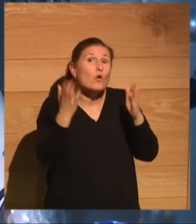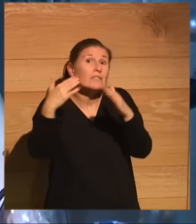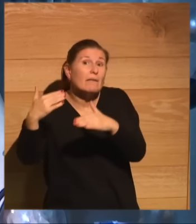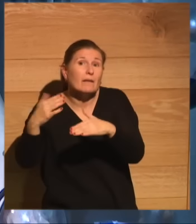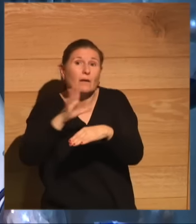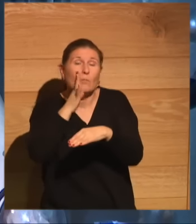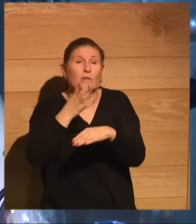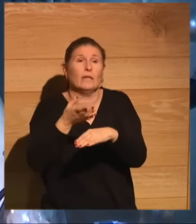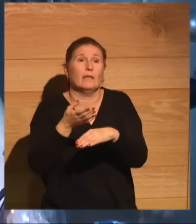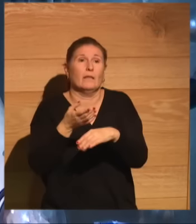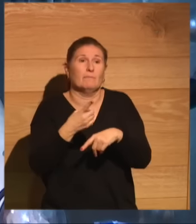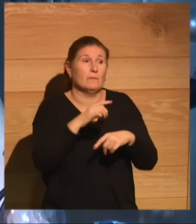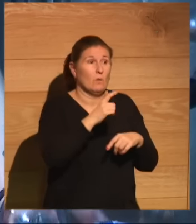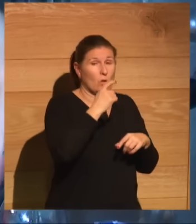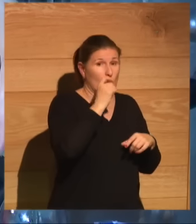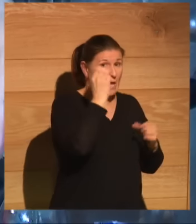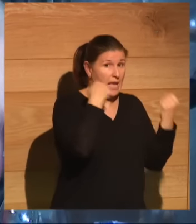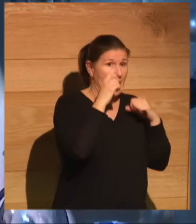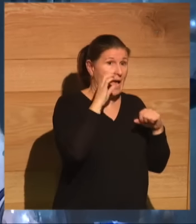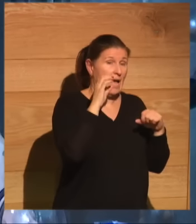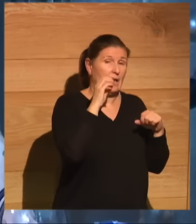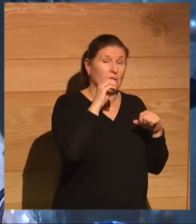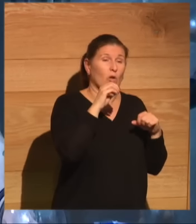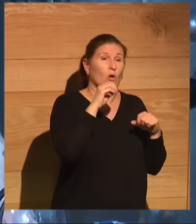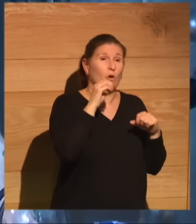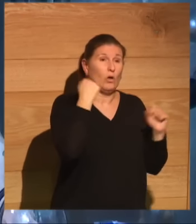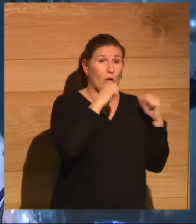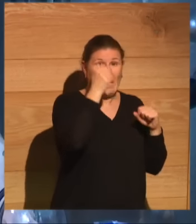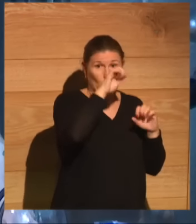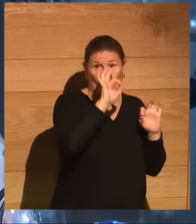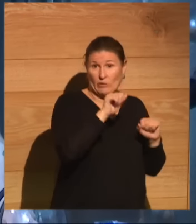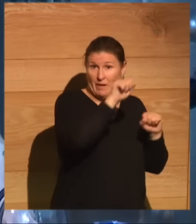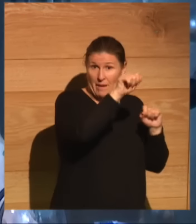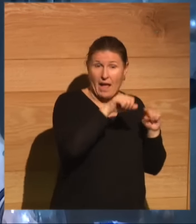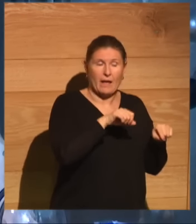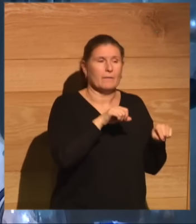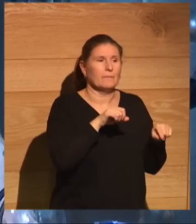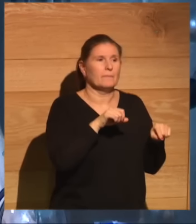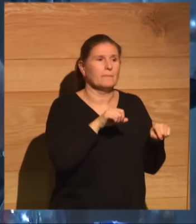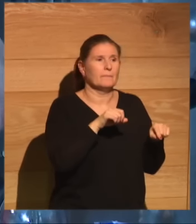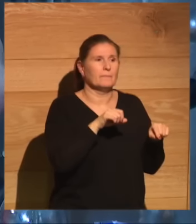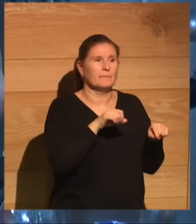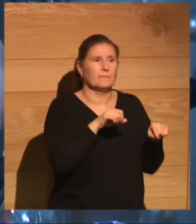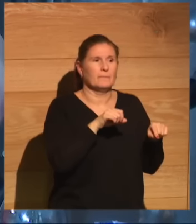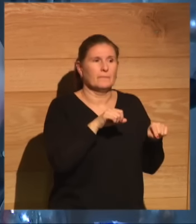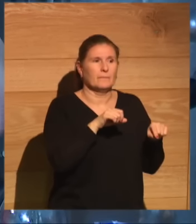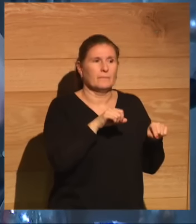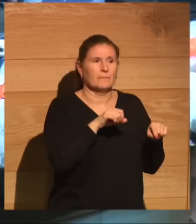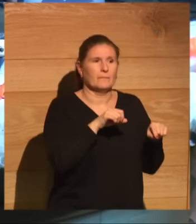claro, ponían a Christopher Reeve, esto no sé si lo sabes tú esto. Que no lo sé. No lo sabes, pero te va a gustar. Porque, hombre, es tu